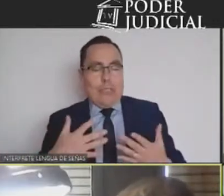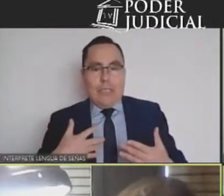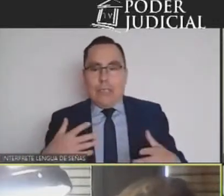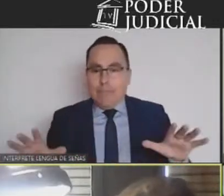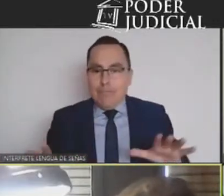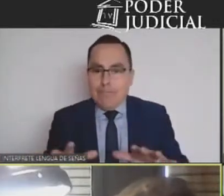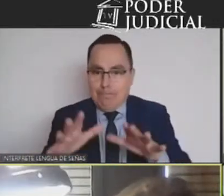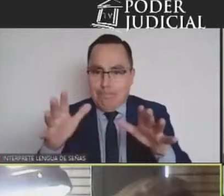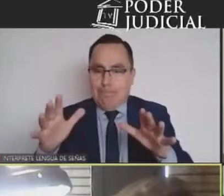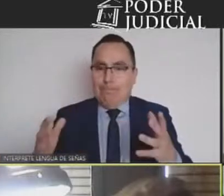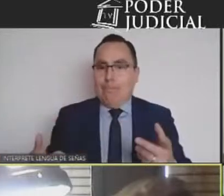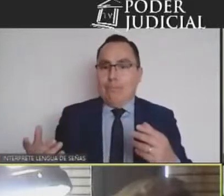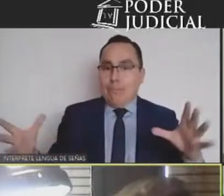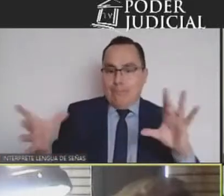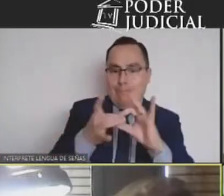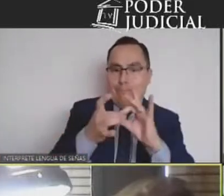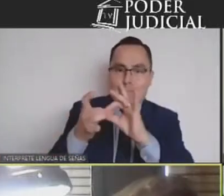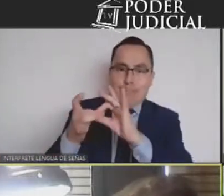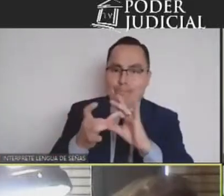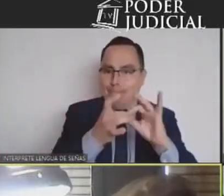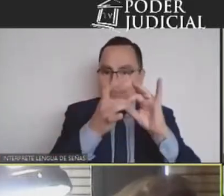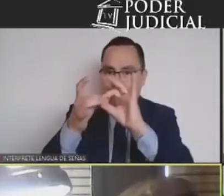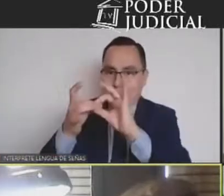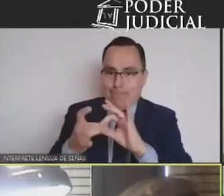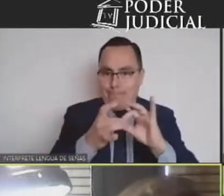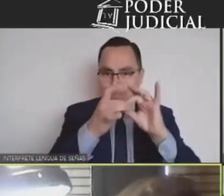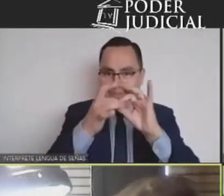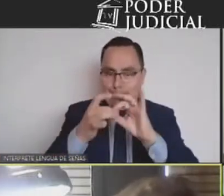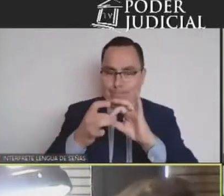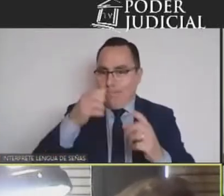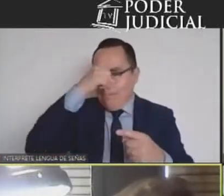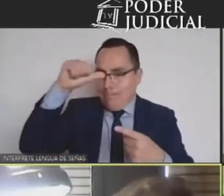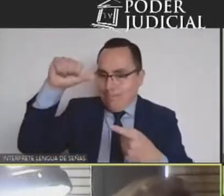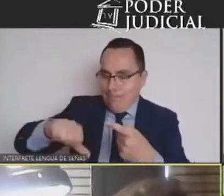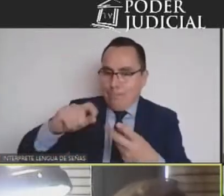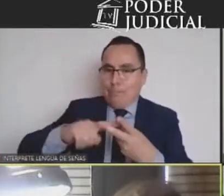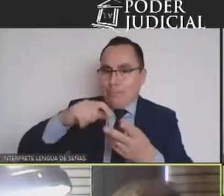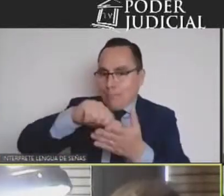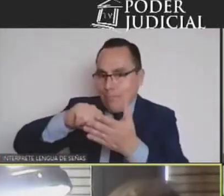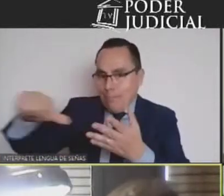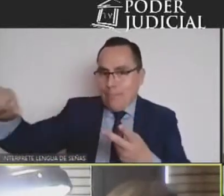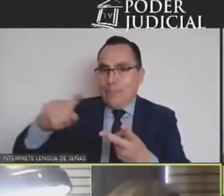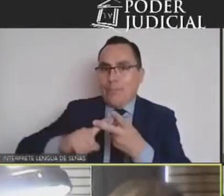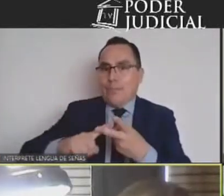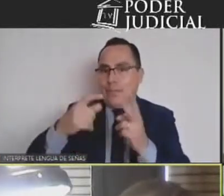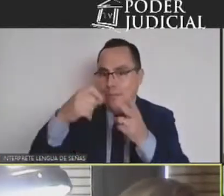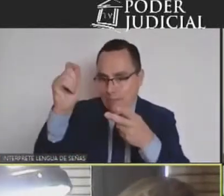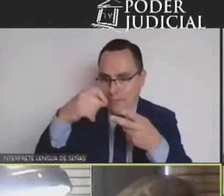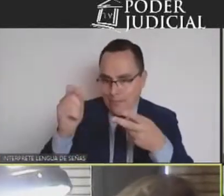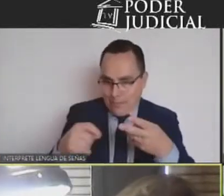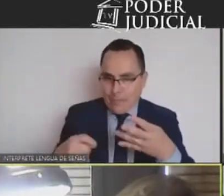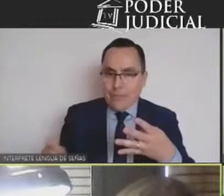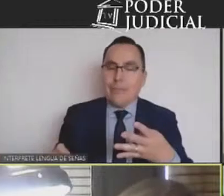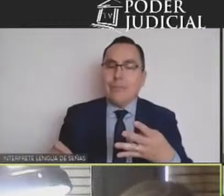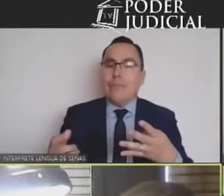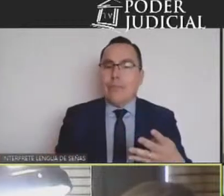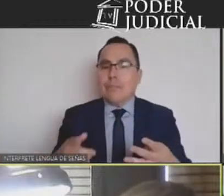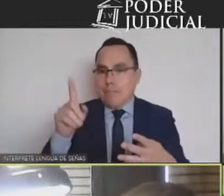de alguna manera conectada con el ámbito disciplinario, con las sanciones, con las calificaciones, etcétera,